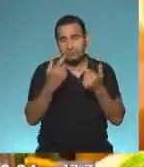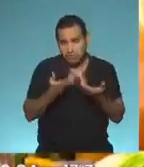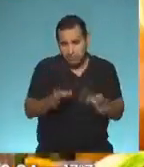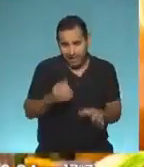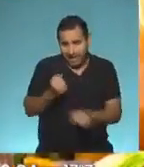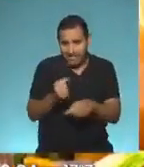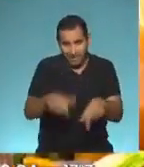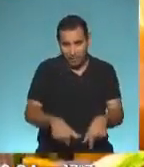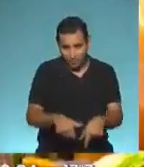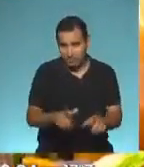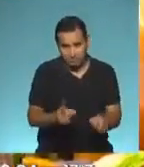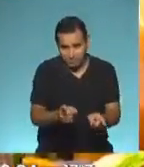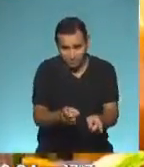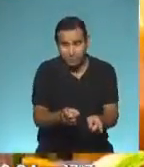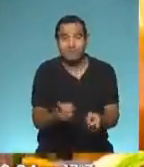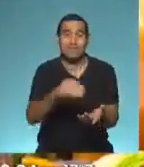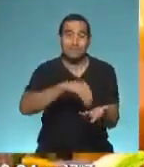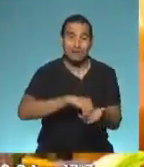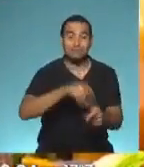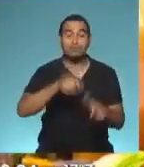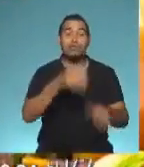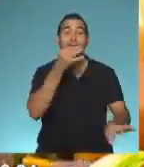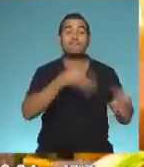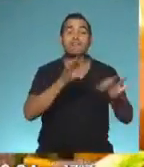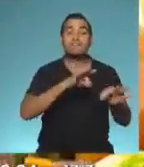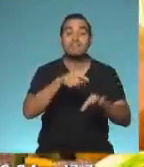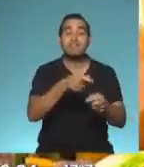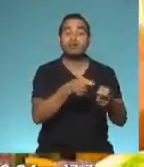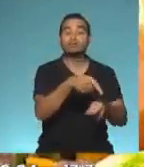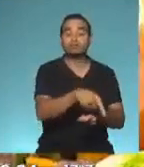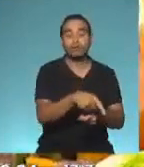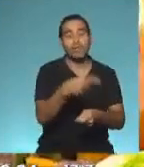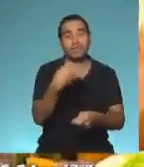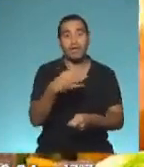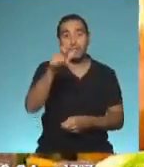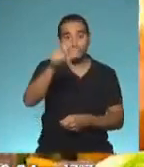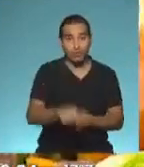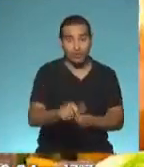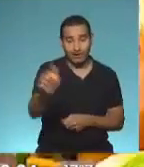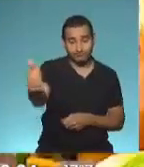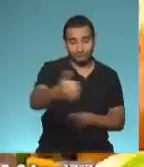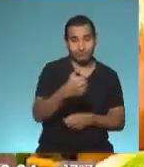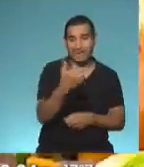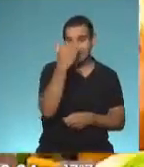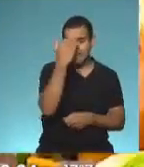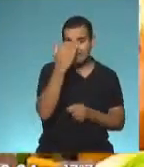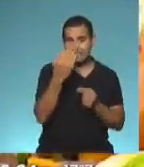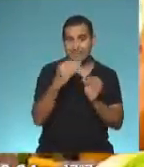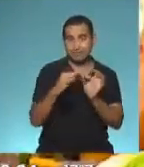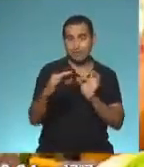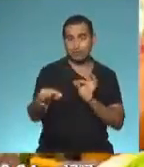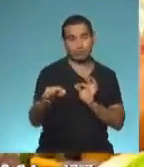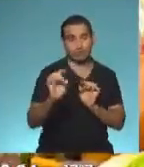estamos usando hasta el momento y los vendedores lo que tienen que respetar es que cada persona puede estar solo 15 metros cuadrados